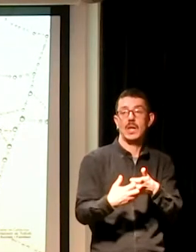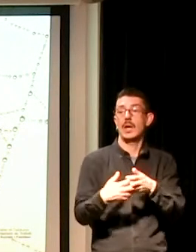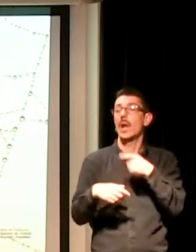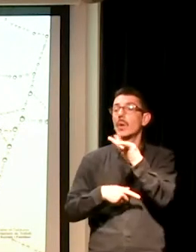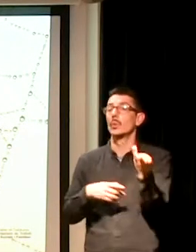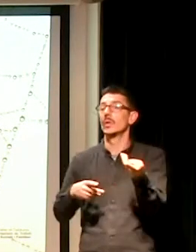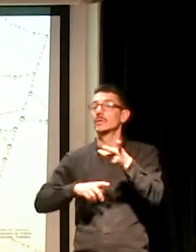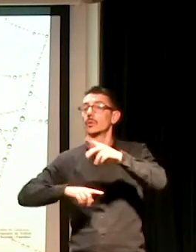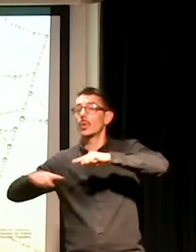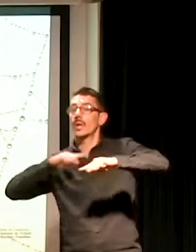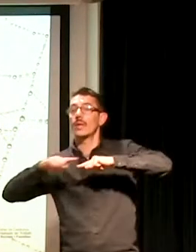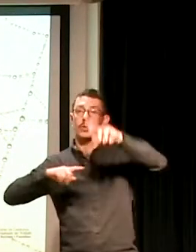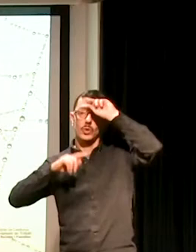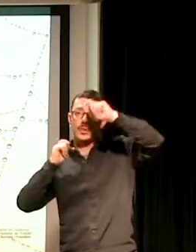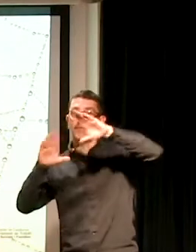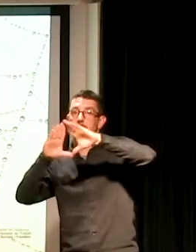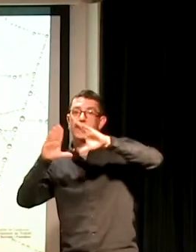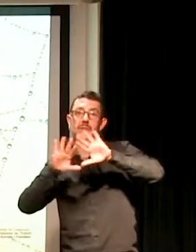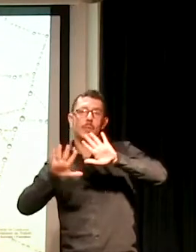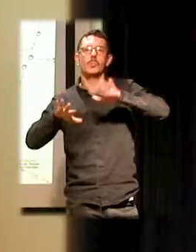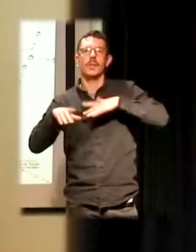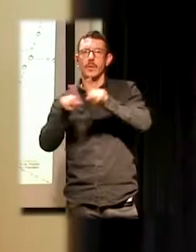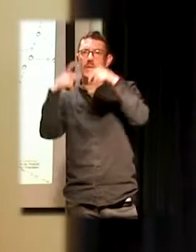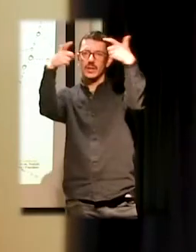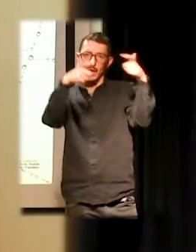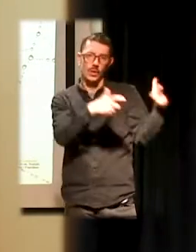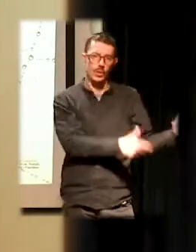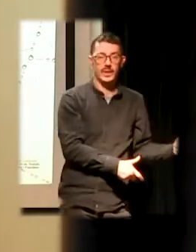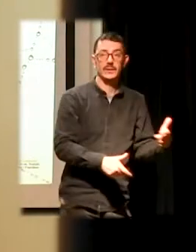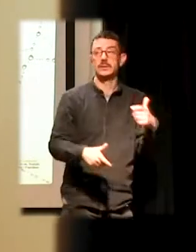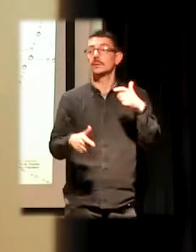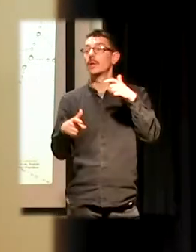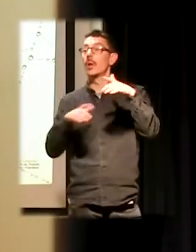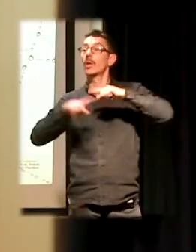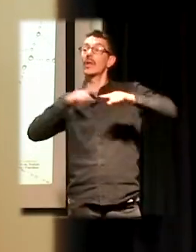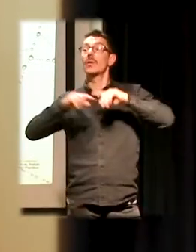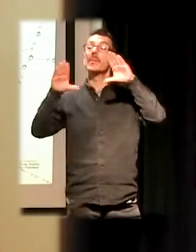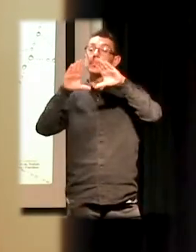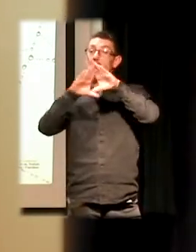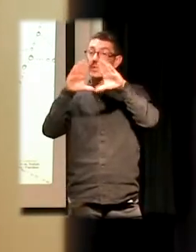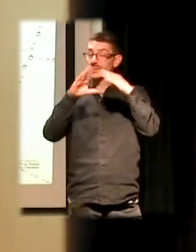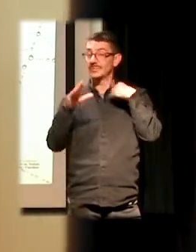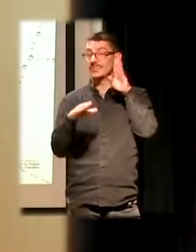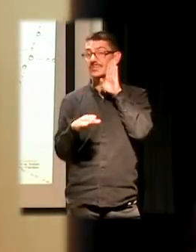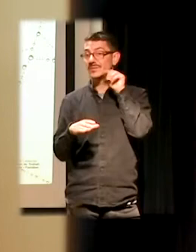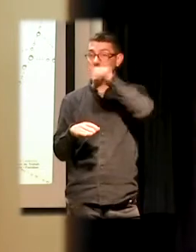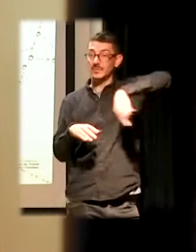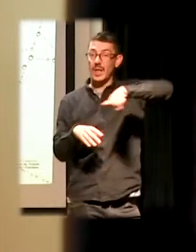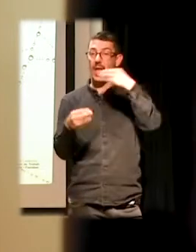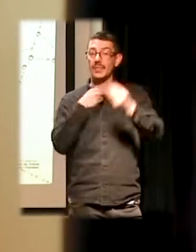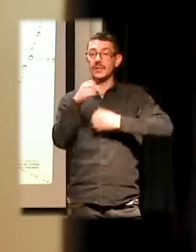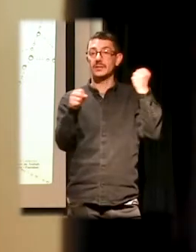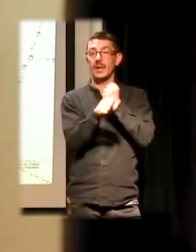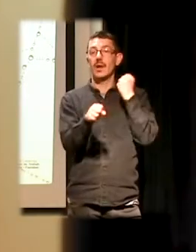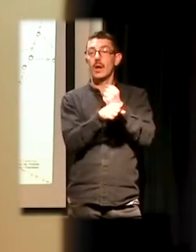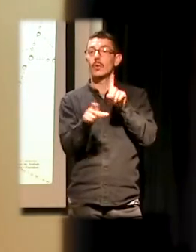pero podríamos como dividir en diferentes categorías, pero así para redundar. Organizaciones feministas que hacen un trabajo de incidencia política, pero que